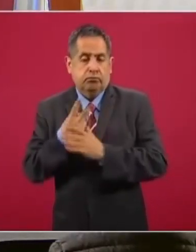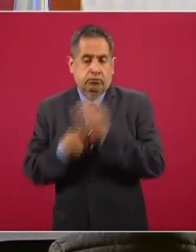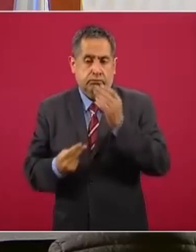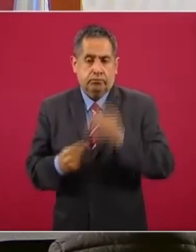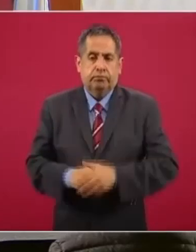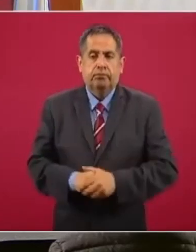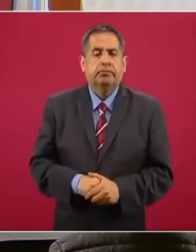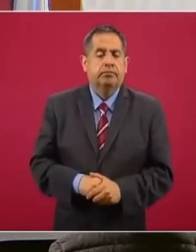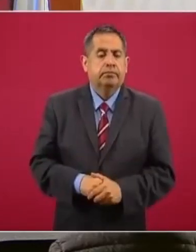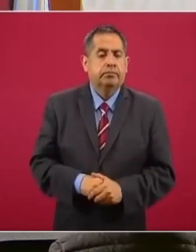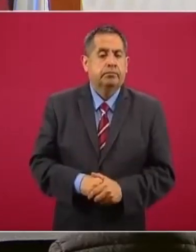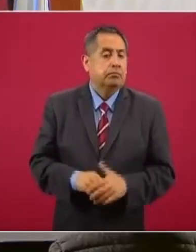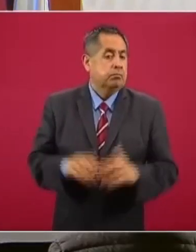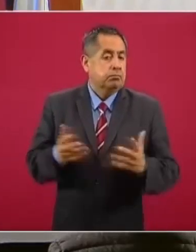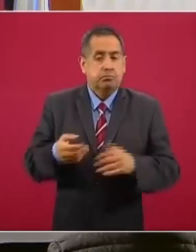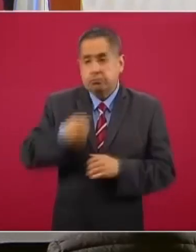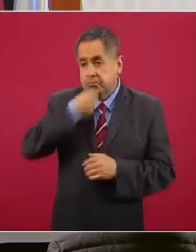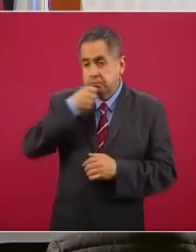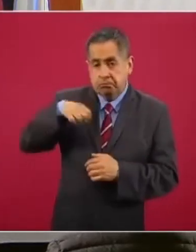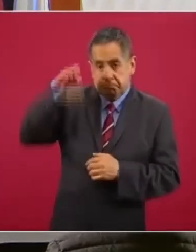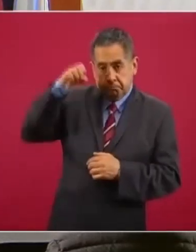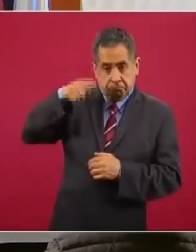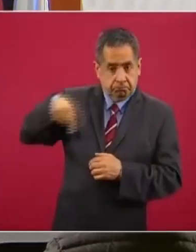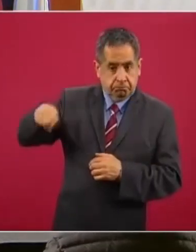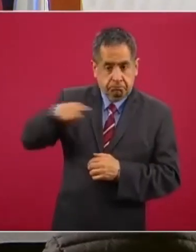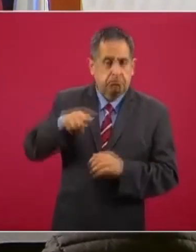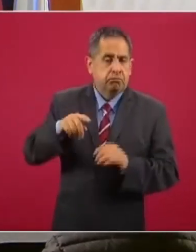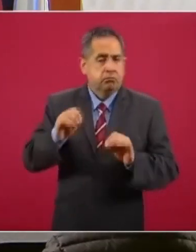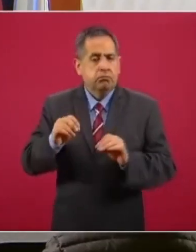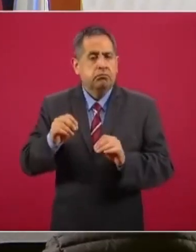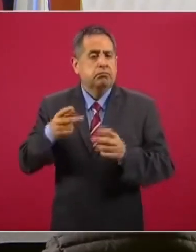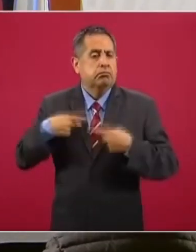que nuestros adultos mayores y personas con